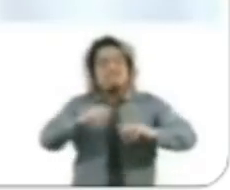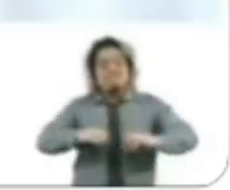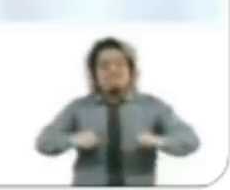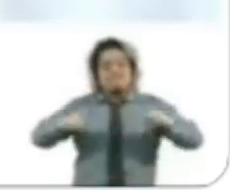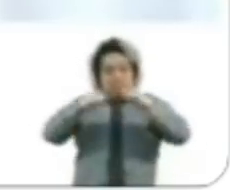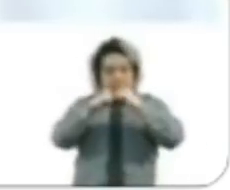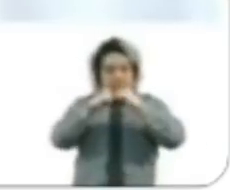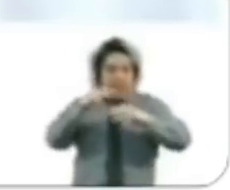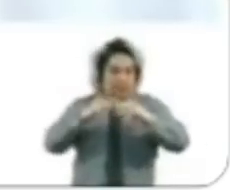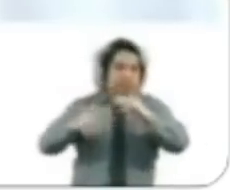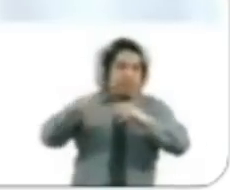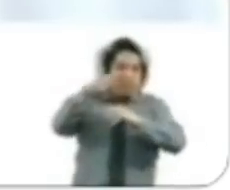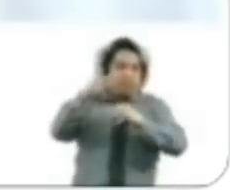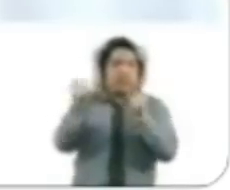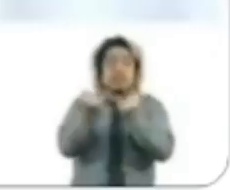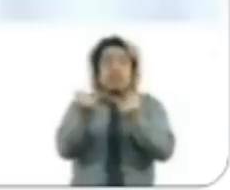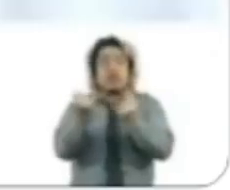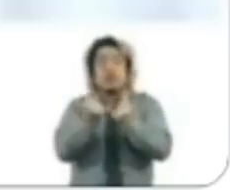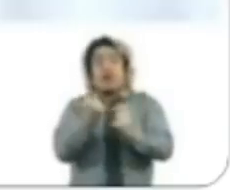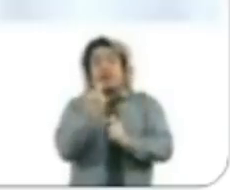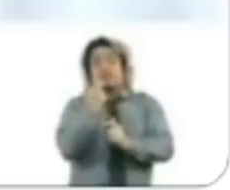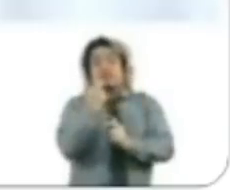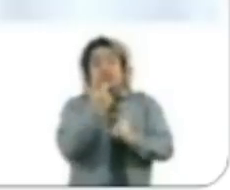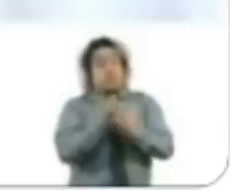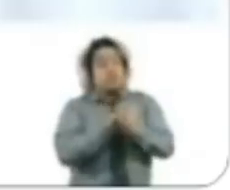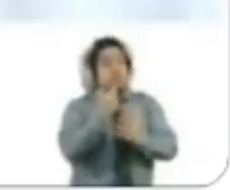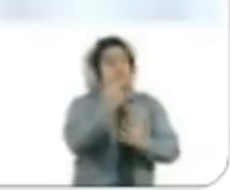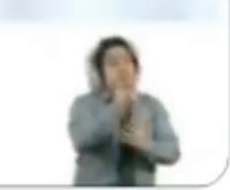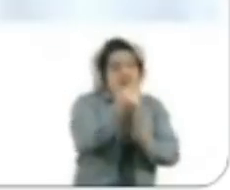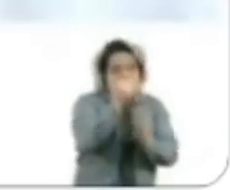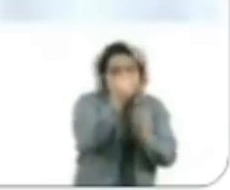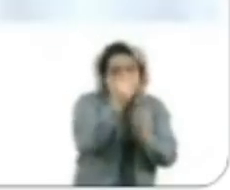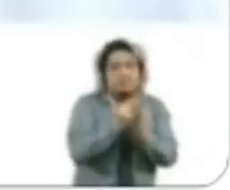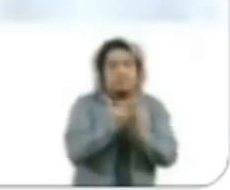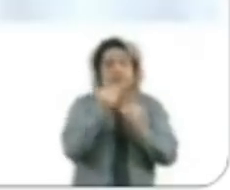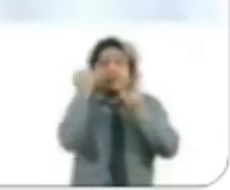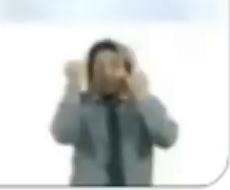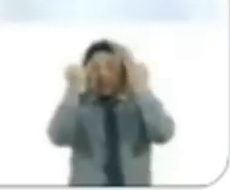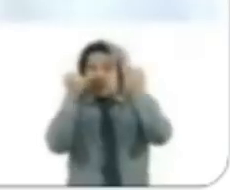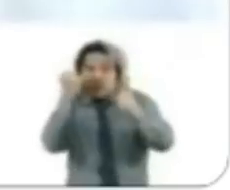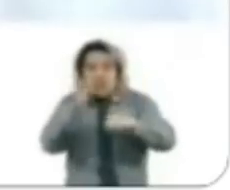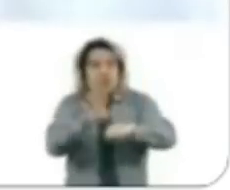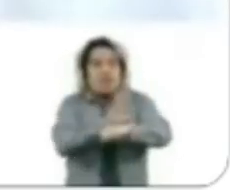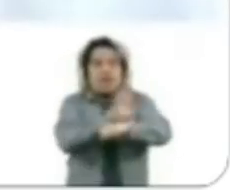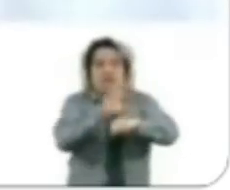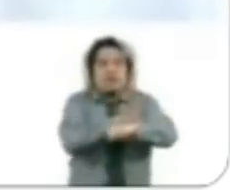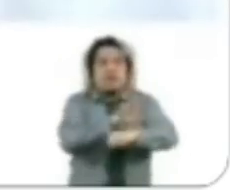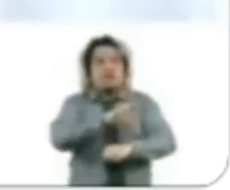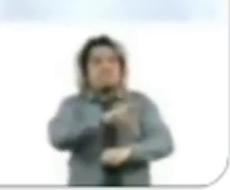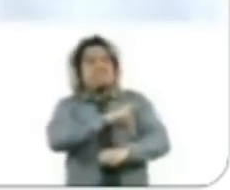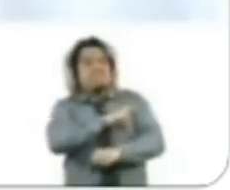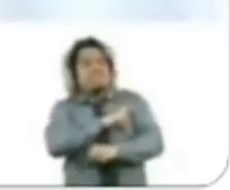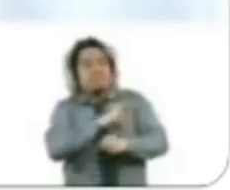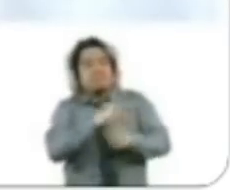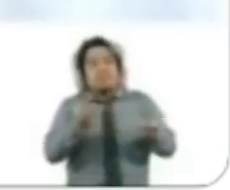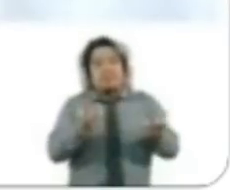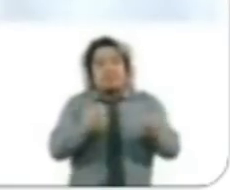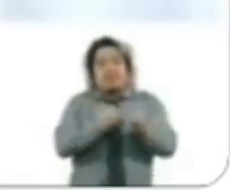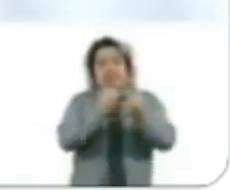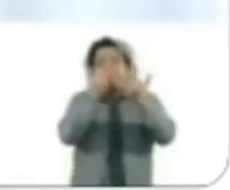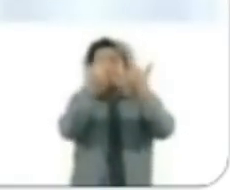además precios accesibles para la población si se sigue privatizando el sector eléctrico y